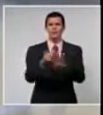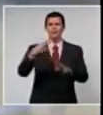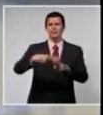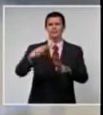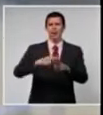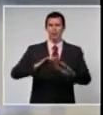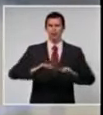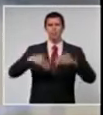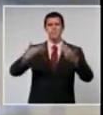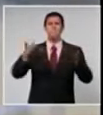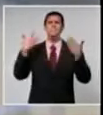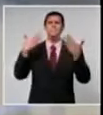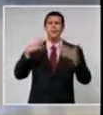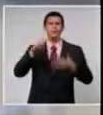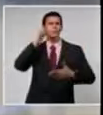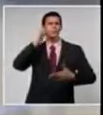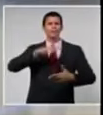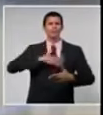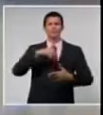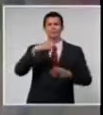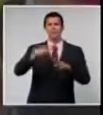que participarán en el Concierto por Cuba.